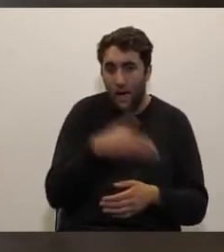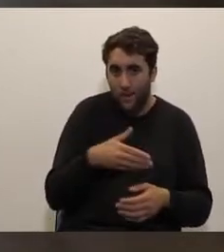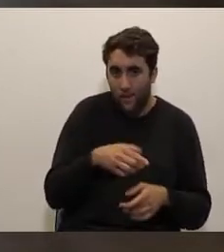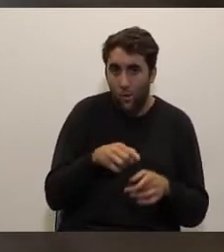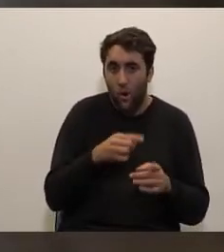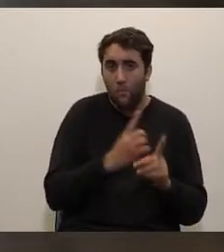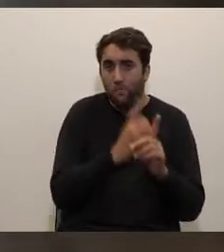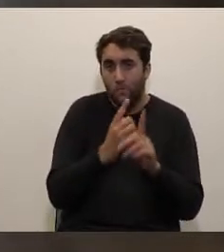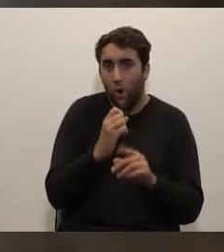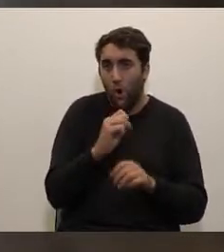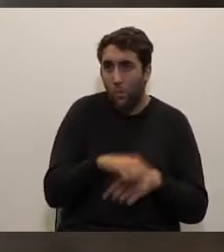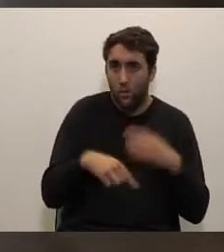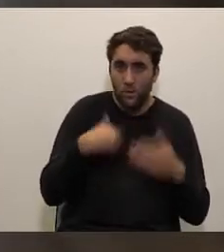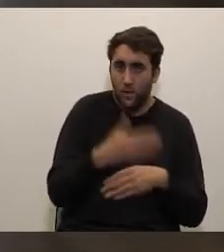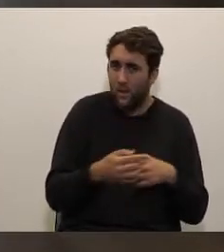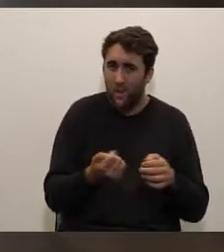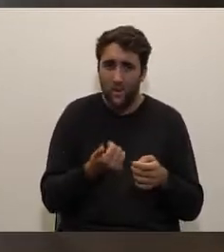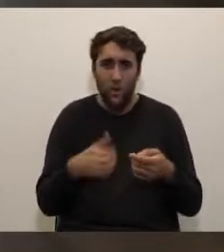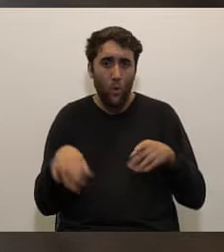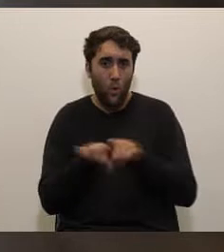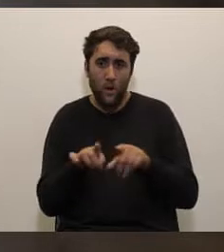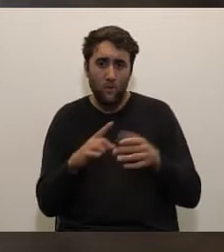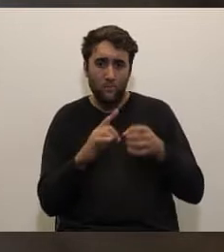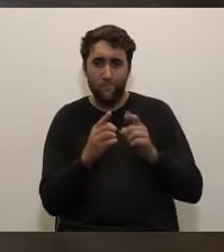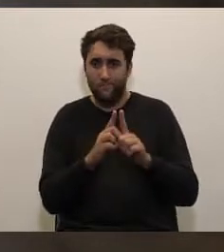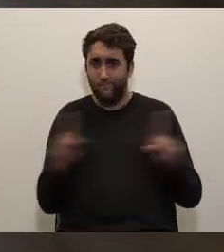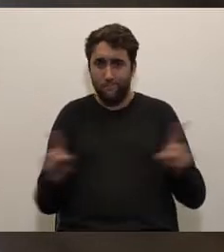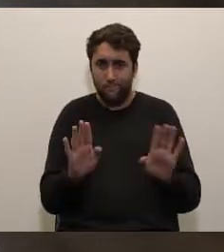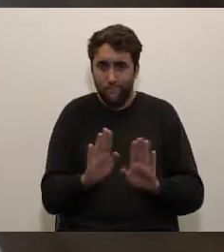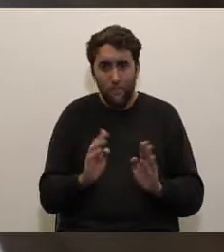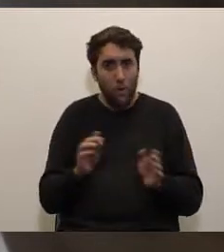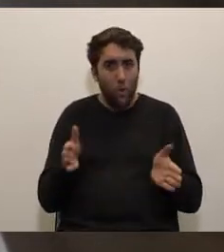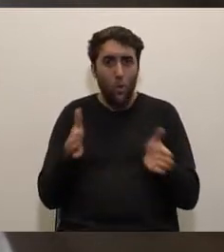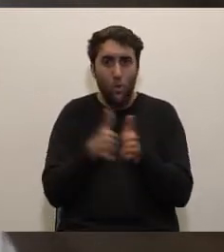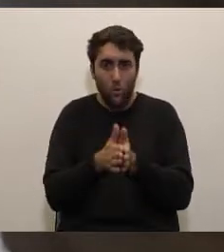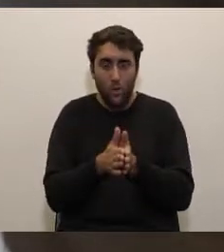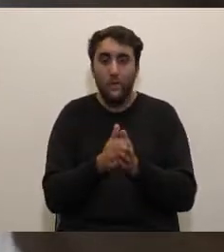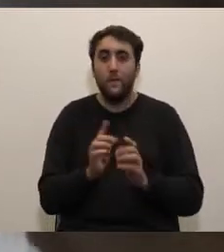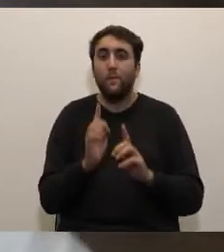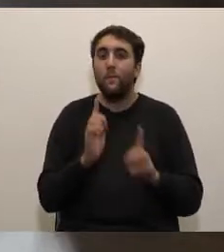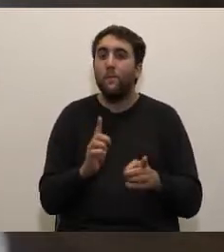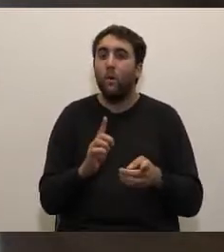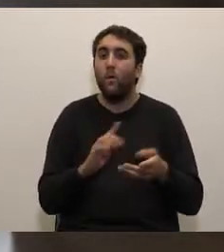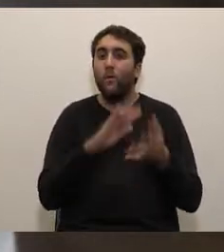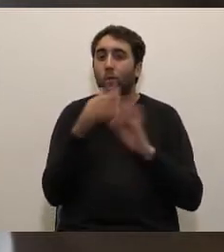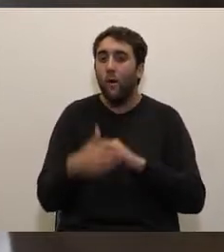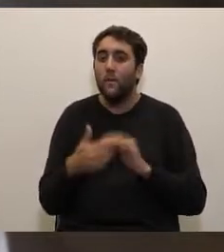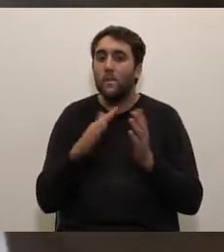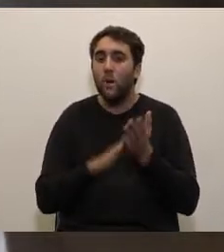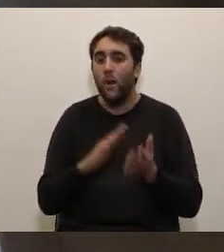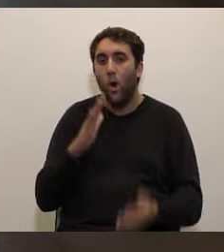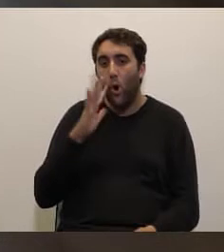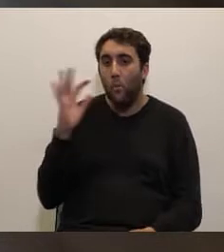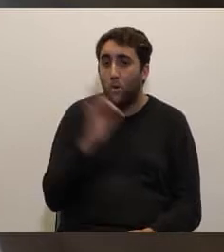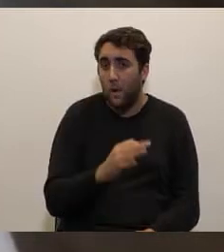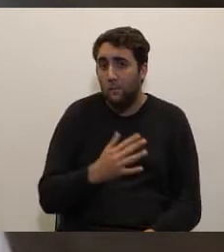pata de las cosas que se pueden hacer y de lo que pasa en el mundo entero. Y creo que a nivel de sus oportunidades,